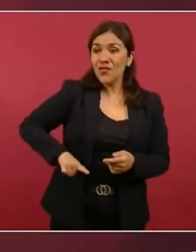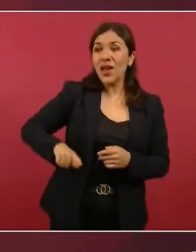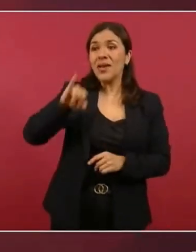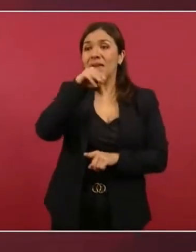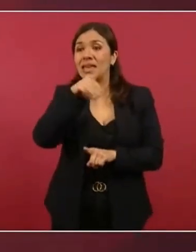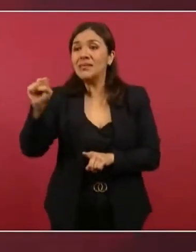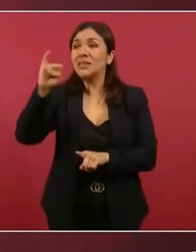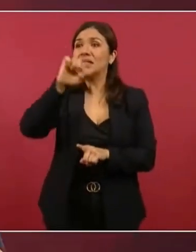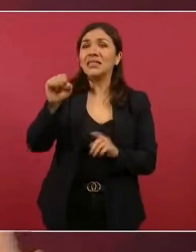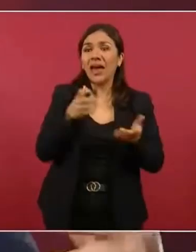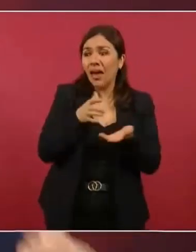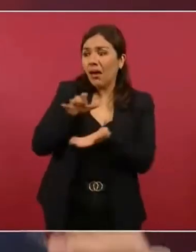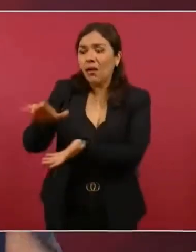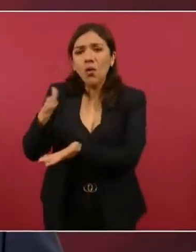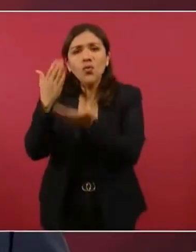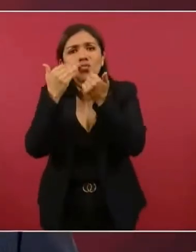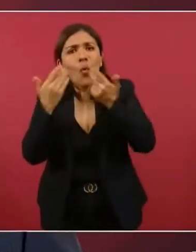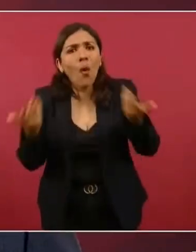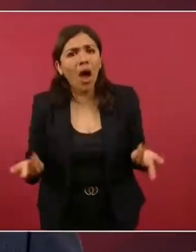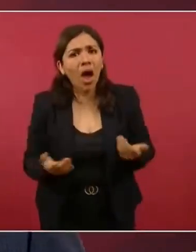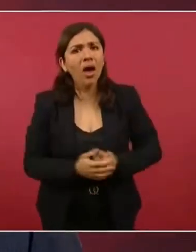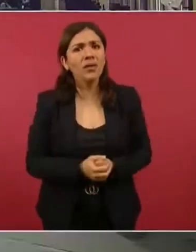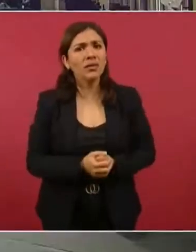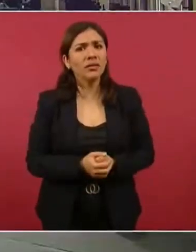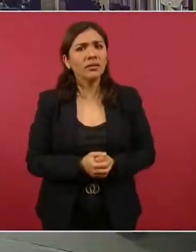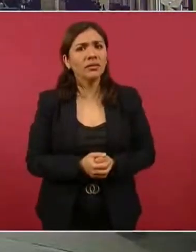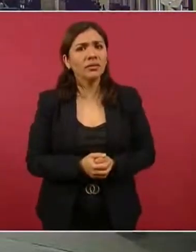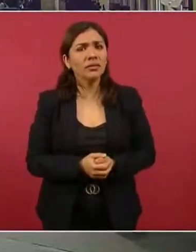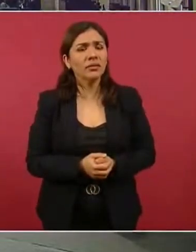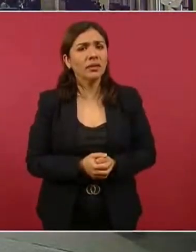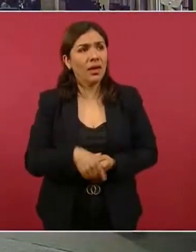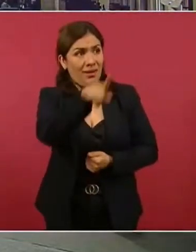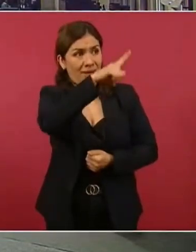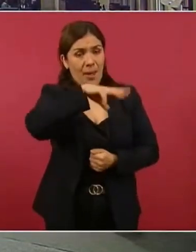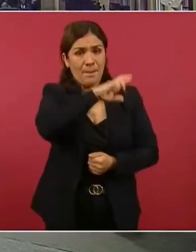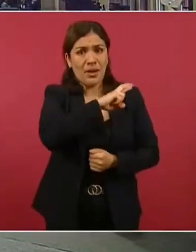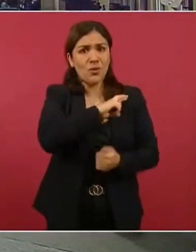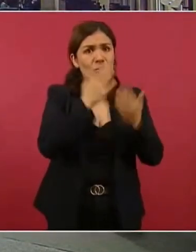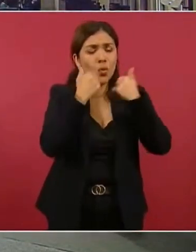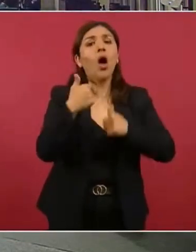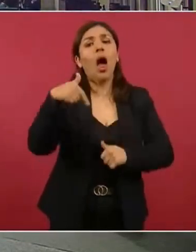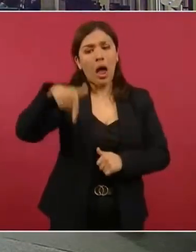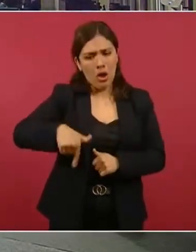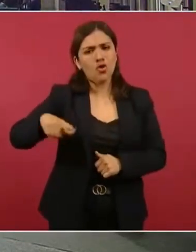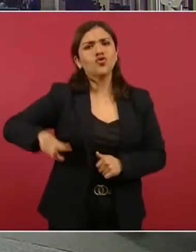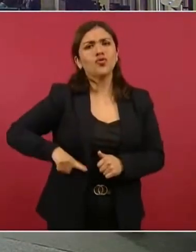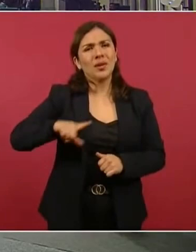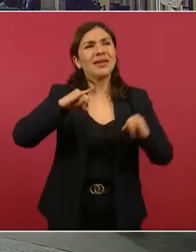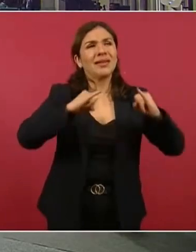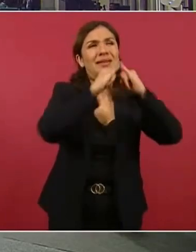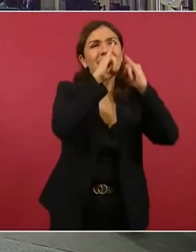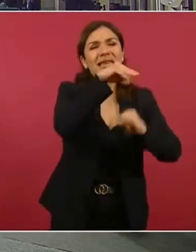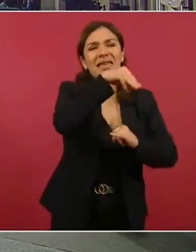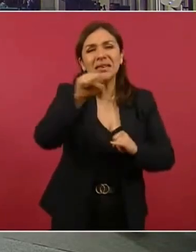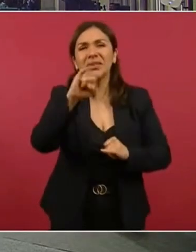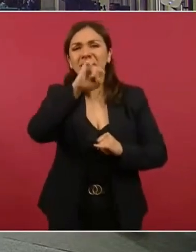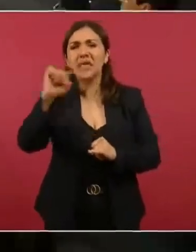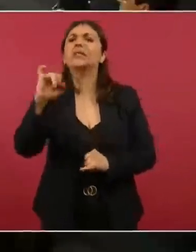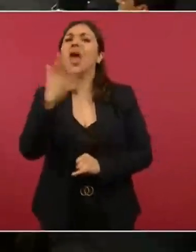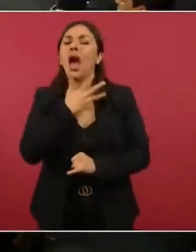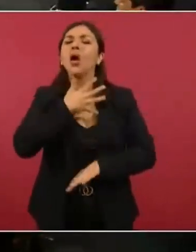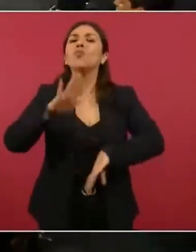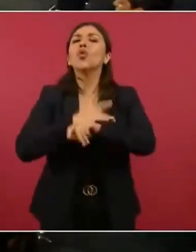privado. Nótese que en el sector público sí tenemos los medicamentos porque los compramos a proveedores internacionales. Termino